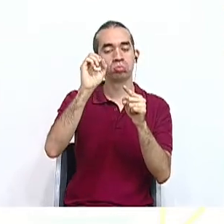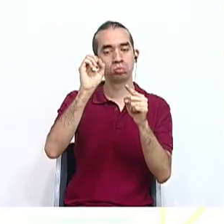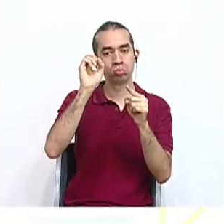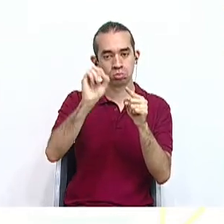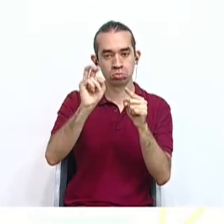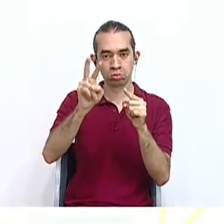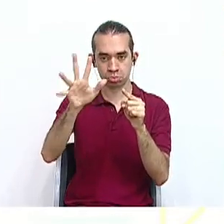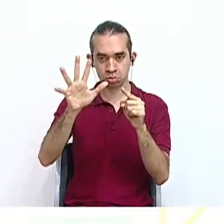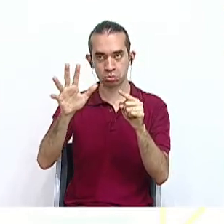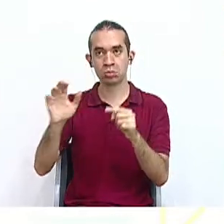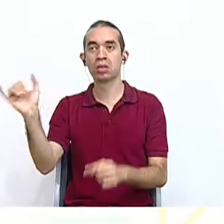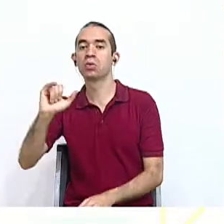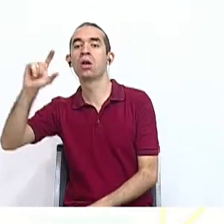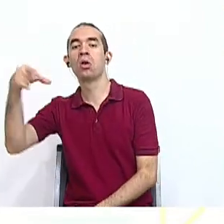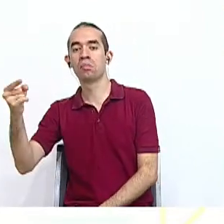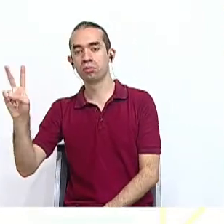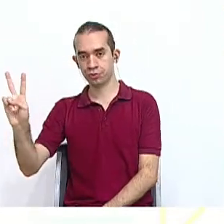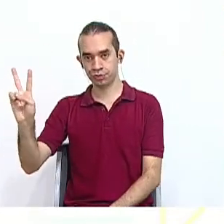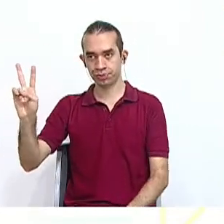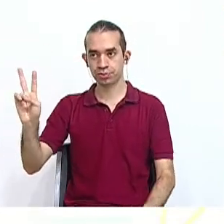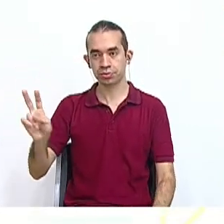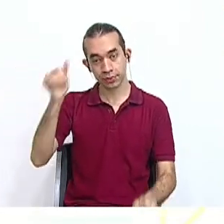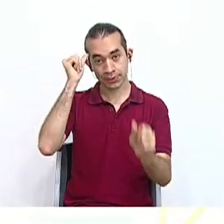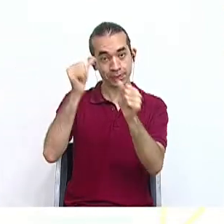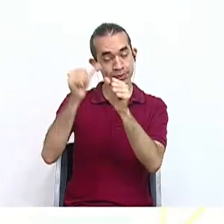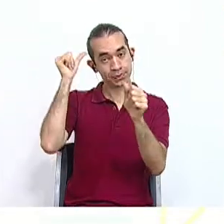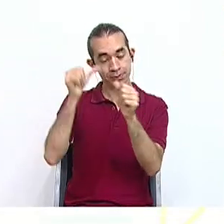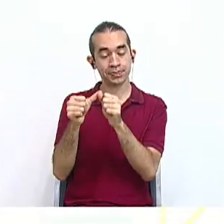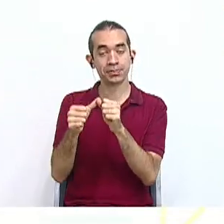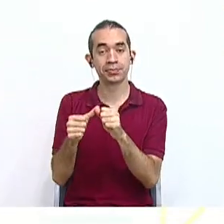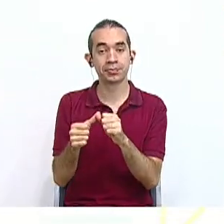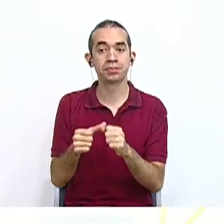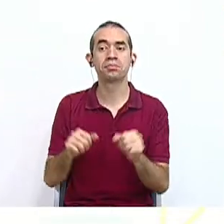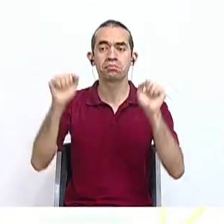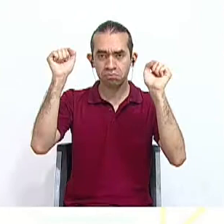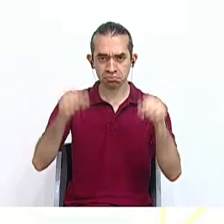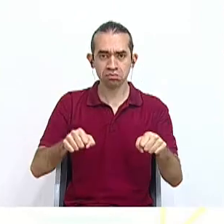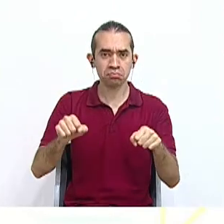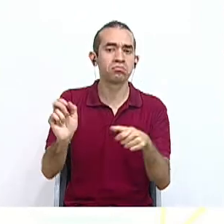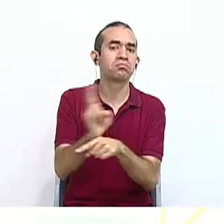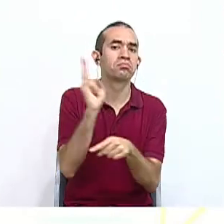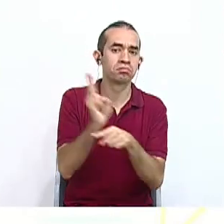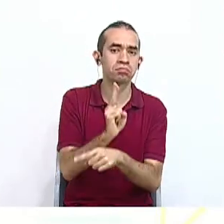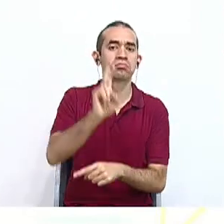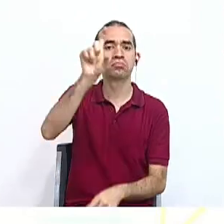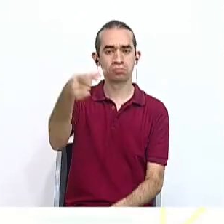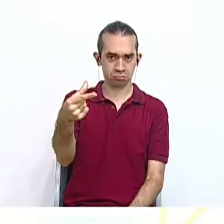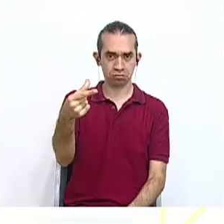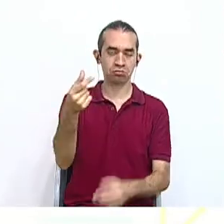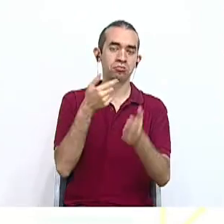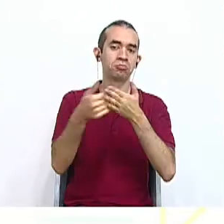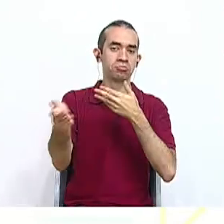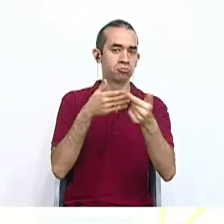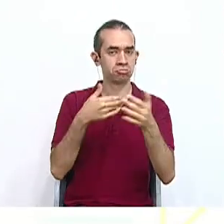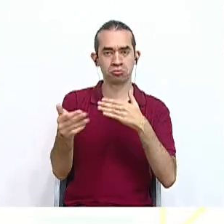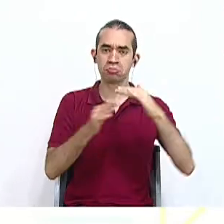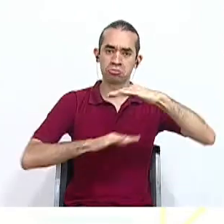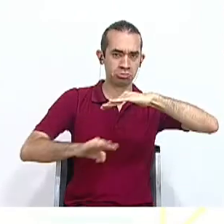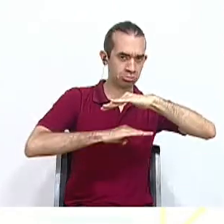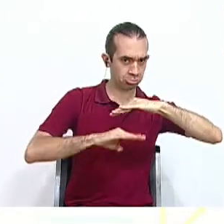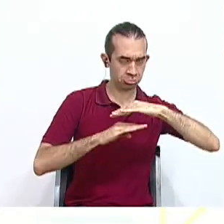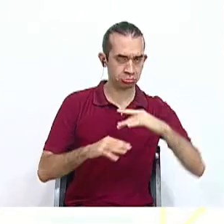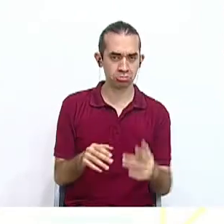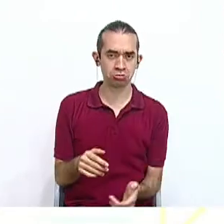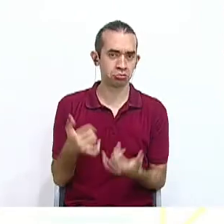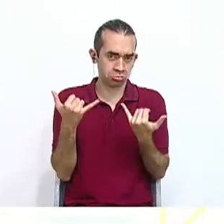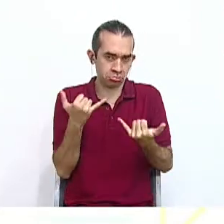1,025 igual al logaritmo de 2. Recuerden que podemos utilizar logaritmo en cualquier base. En este